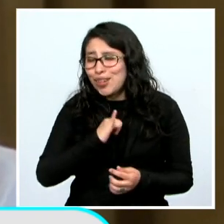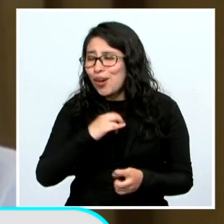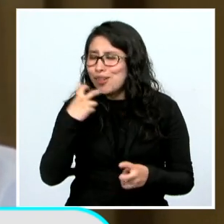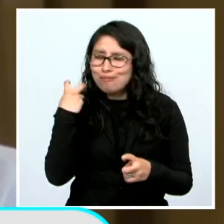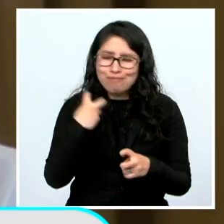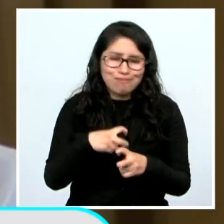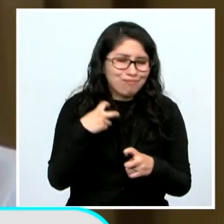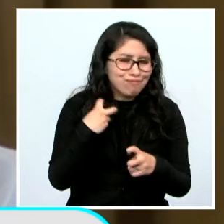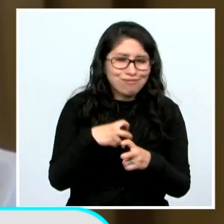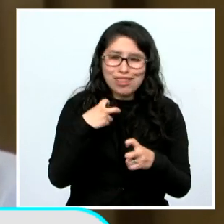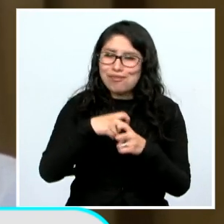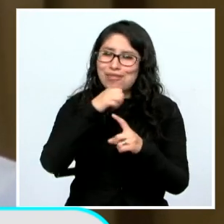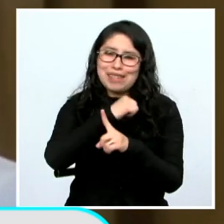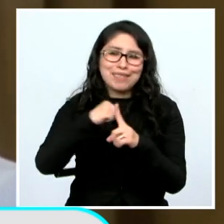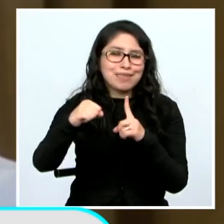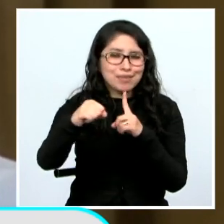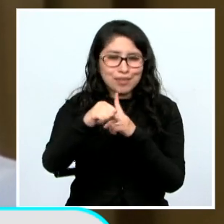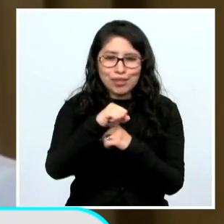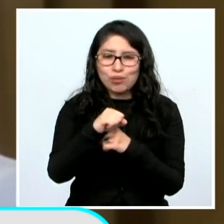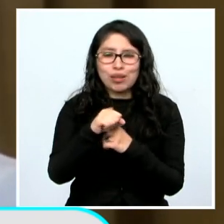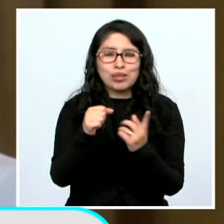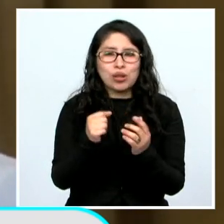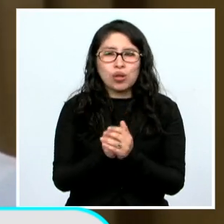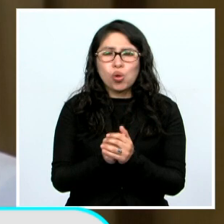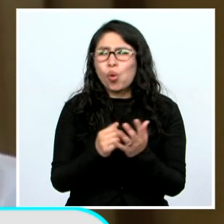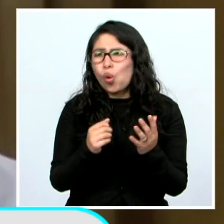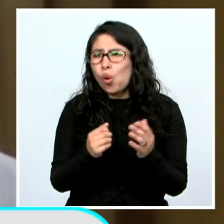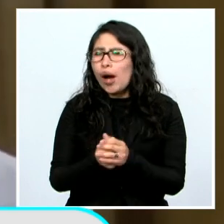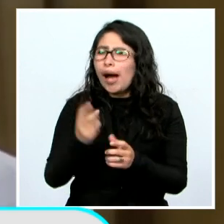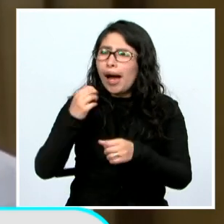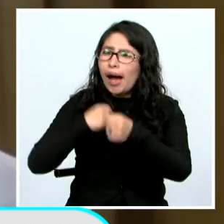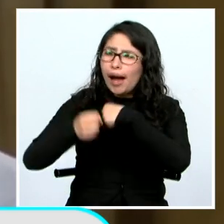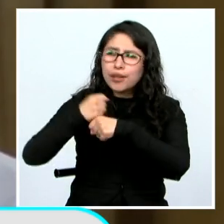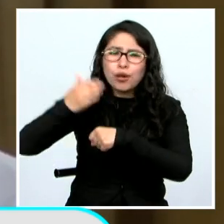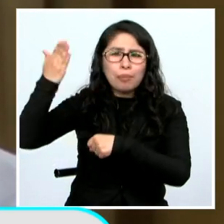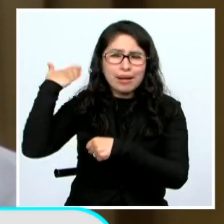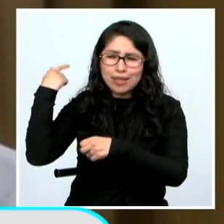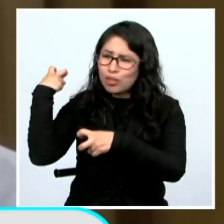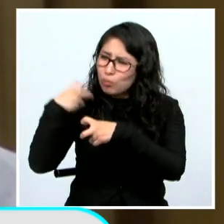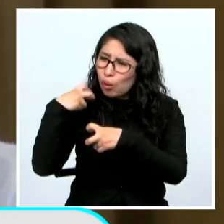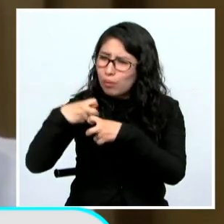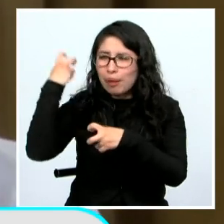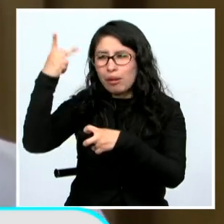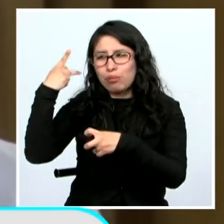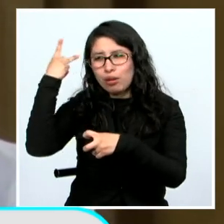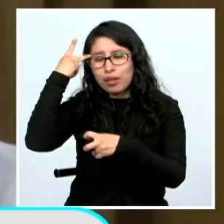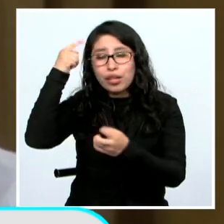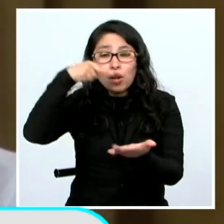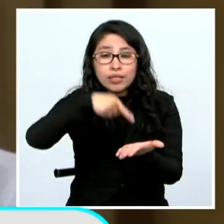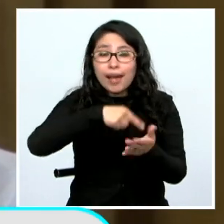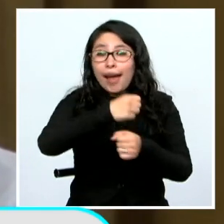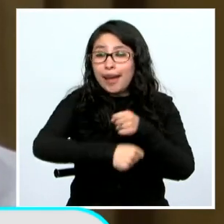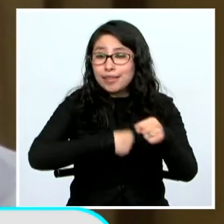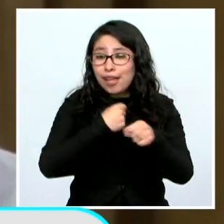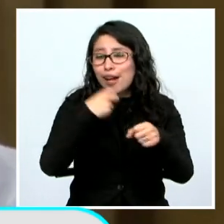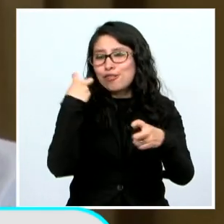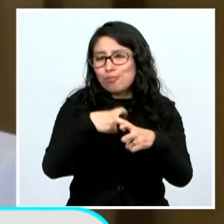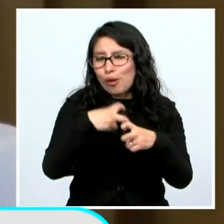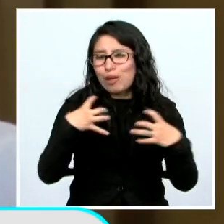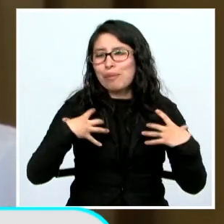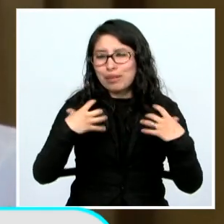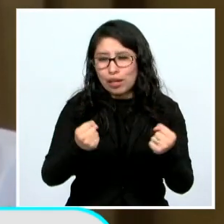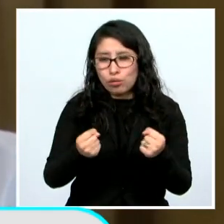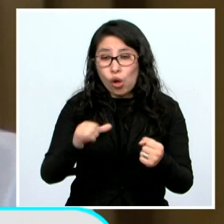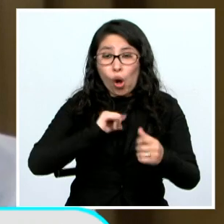tocó enfrentar una crisis política, una crisis sanitaria, pero yo no me escapo de las responsabilidades. Yo tengo